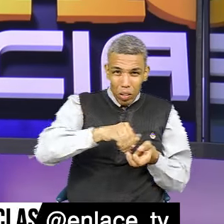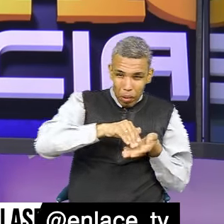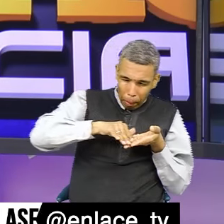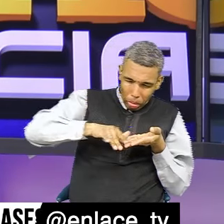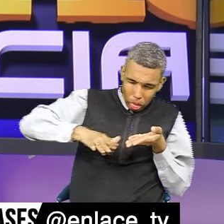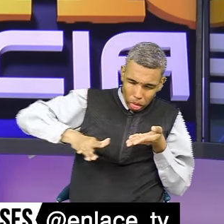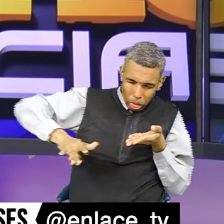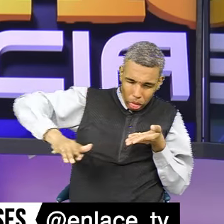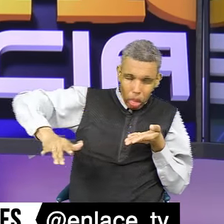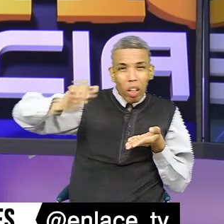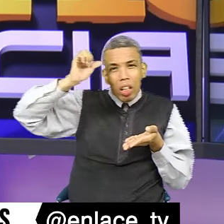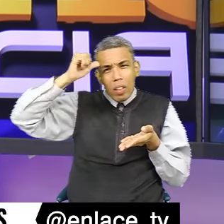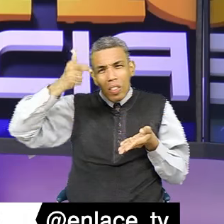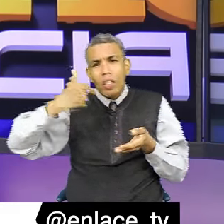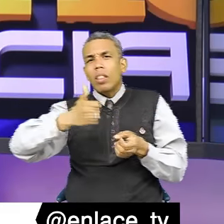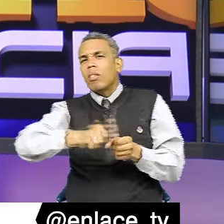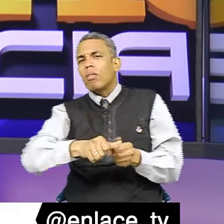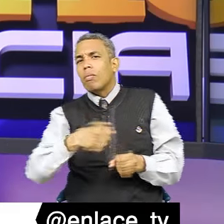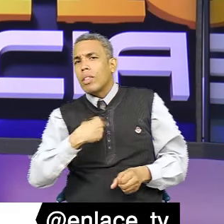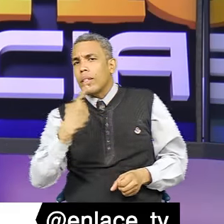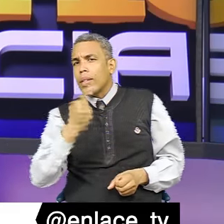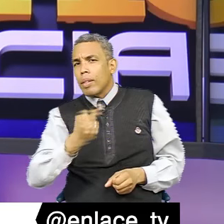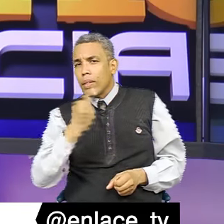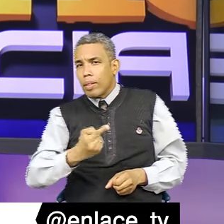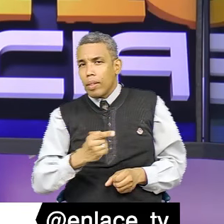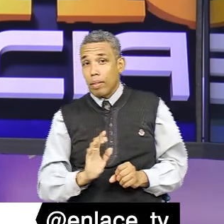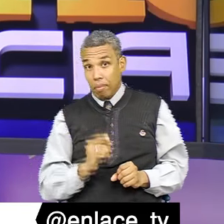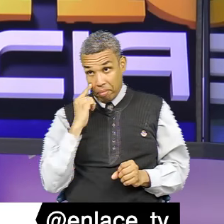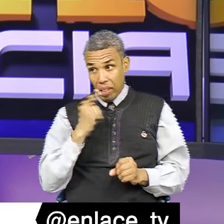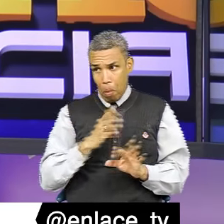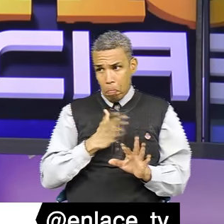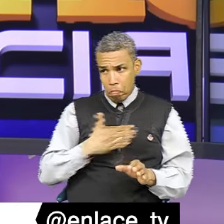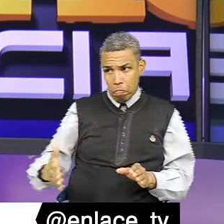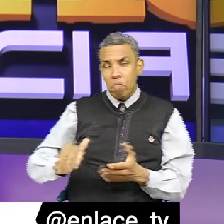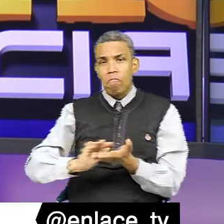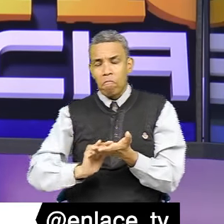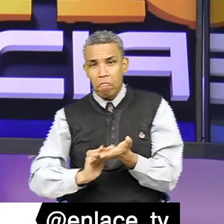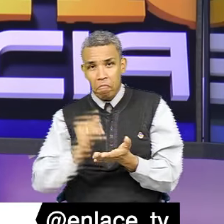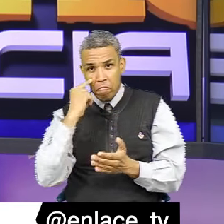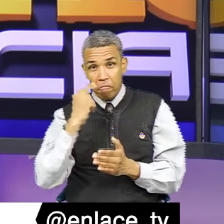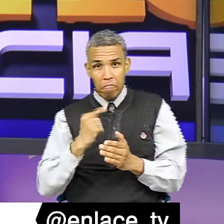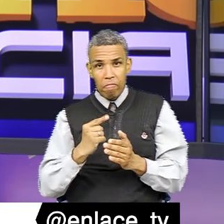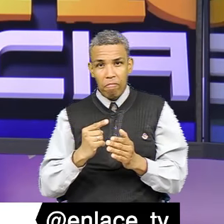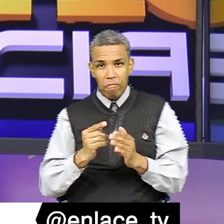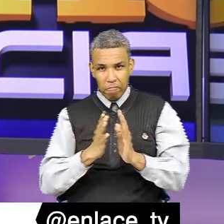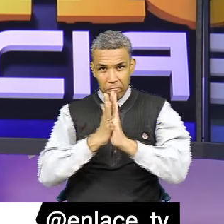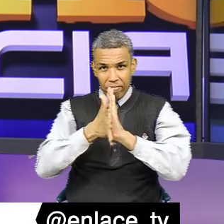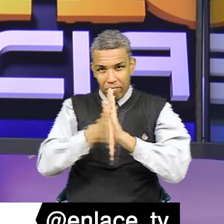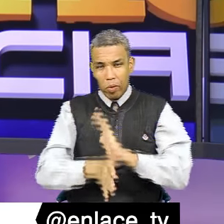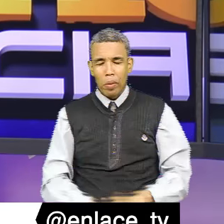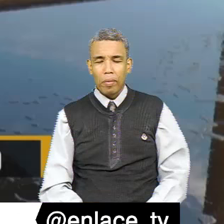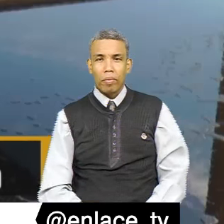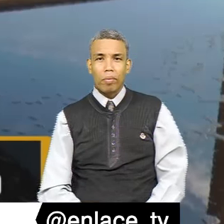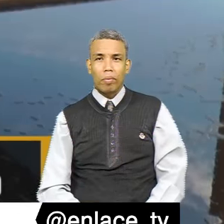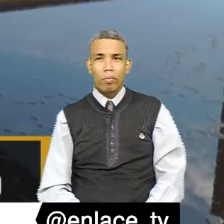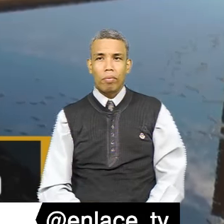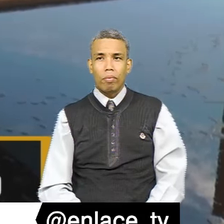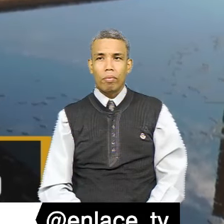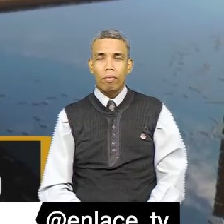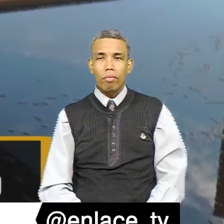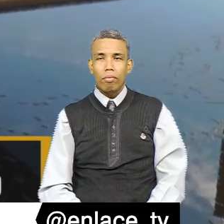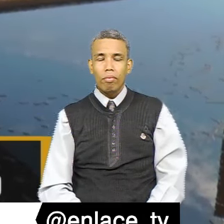permita el ingreso de sus trabajadores a fin de adelantar contingencia al derramamiento de hidrocarburos que se presenta allí. Ecopetrol, a